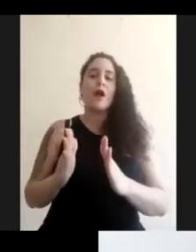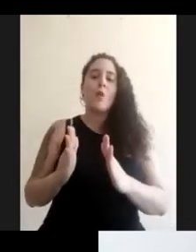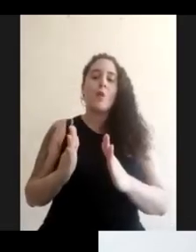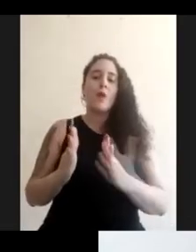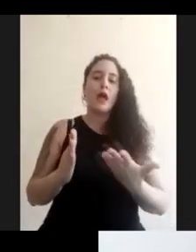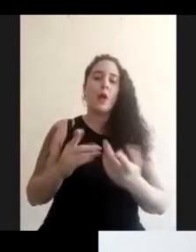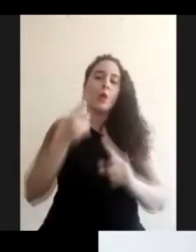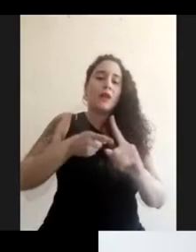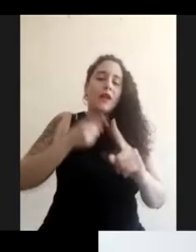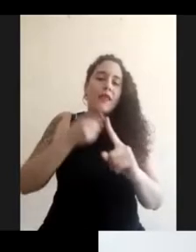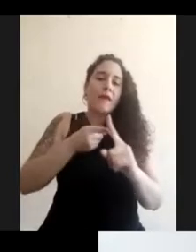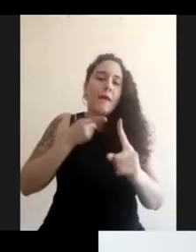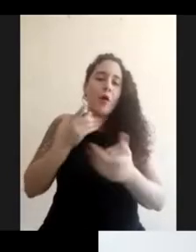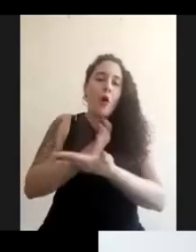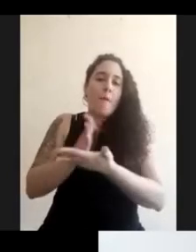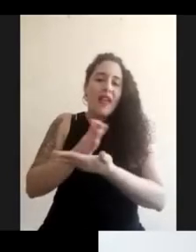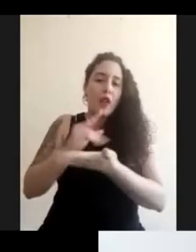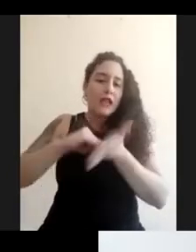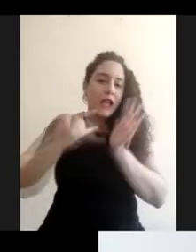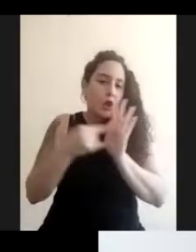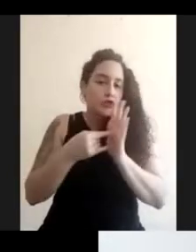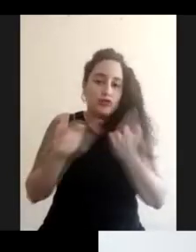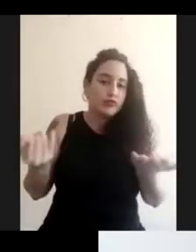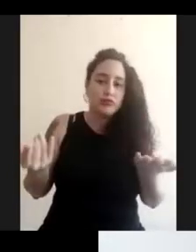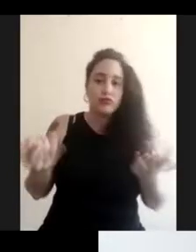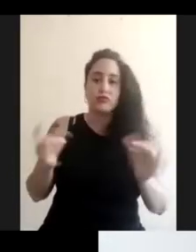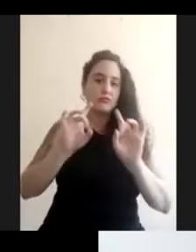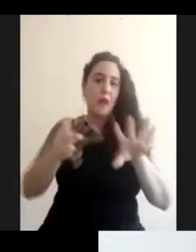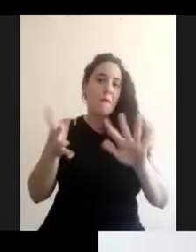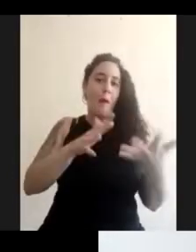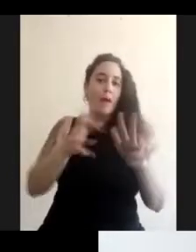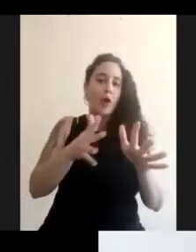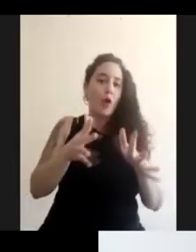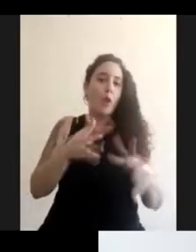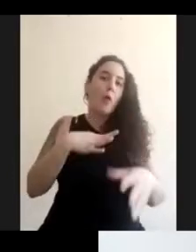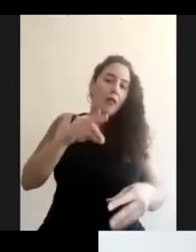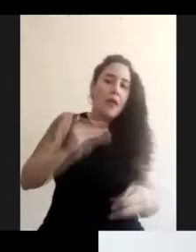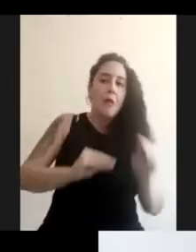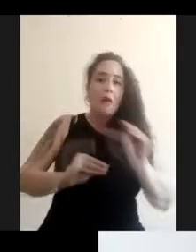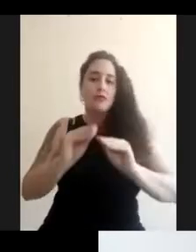medios técnicos, más o menos lo que se podía ir haciendo,